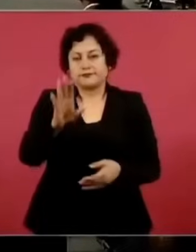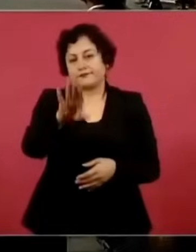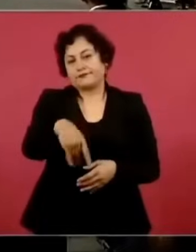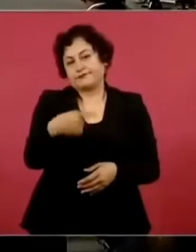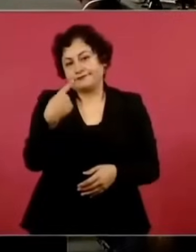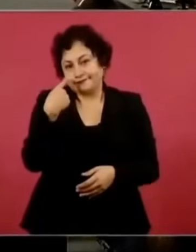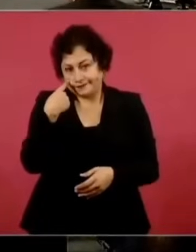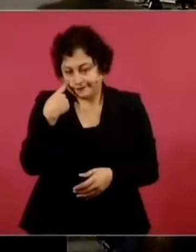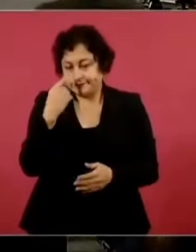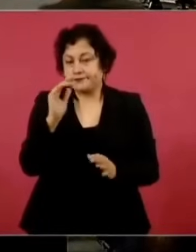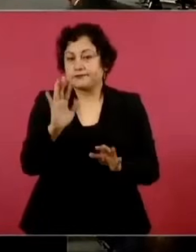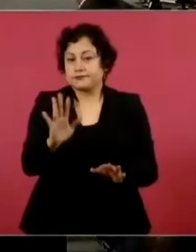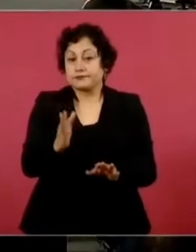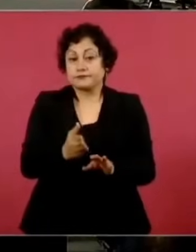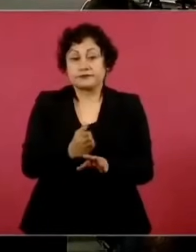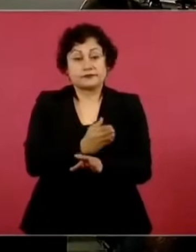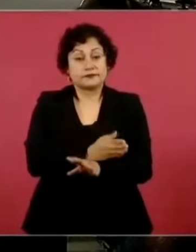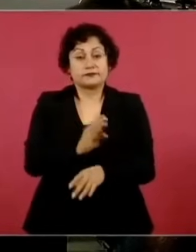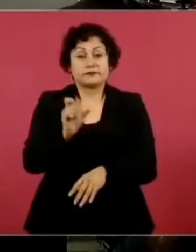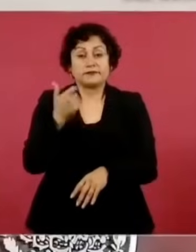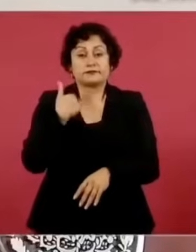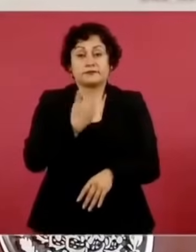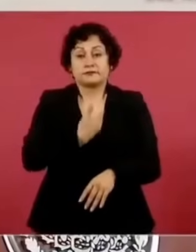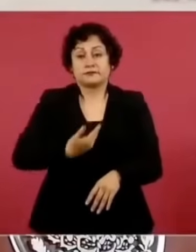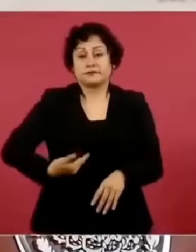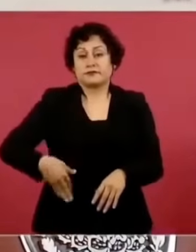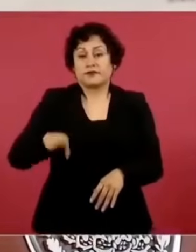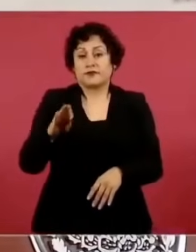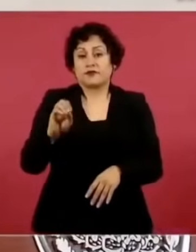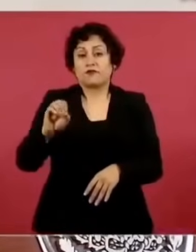todavía el presidente Fox